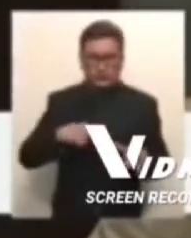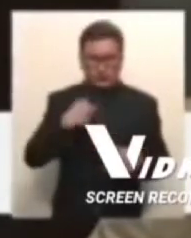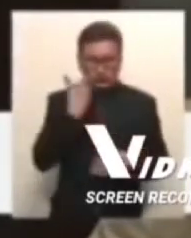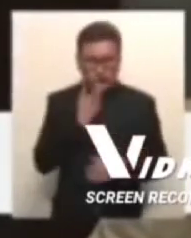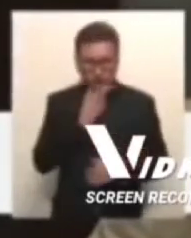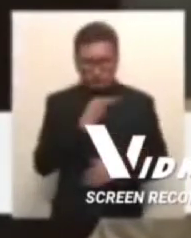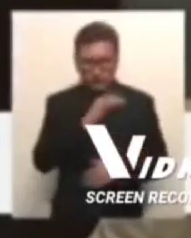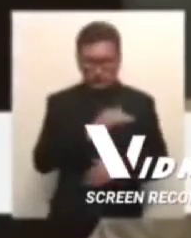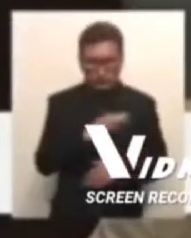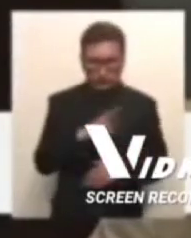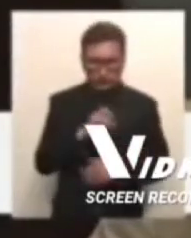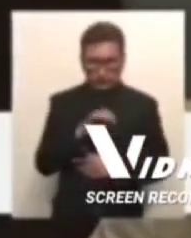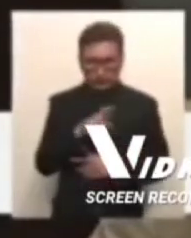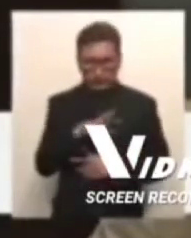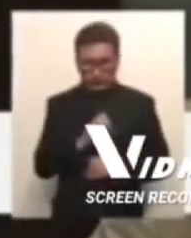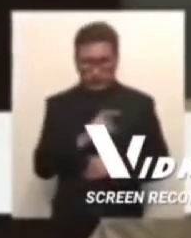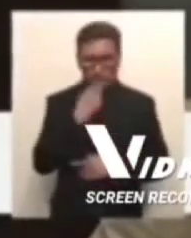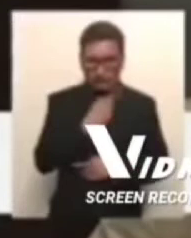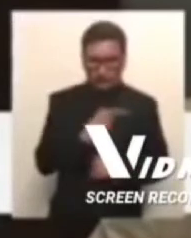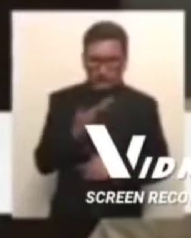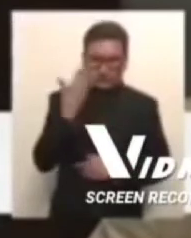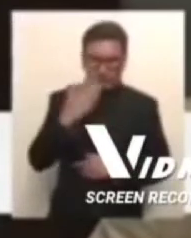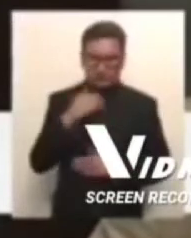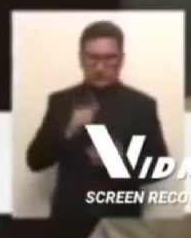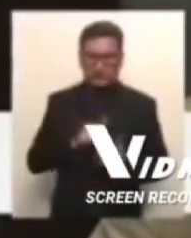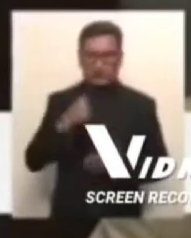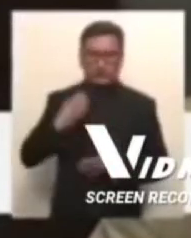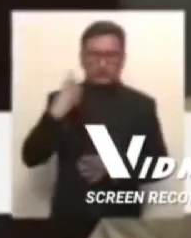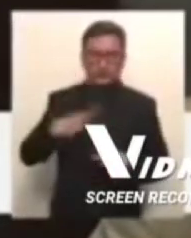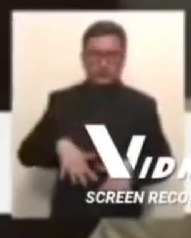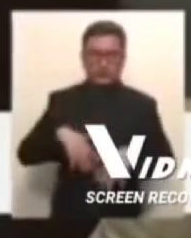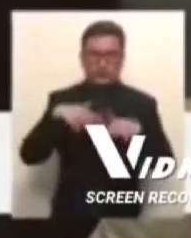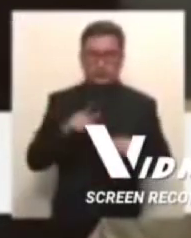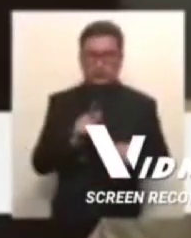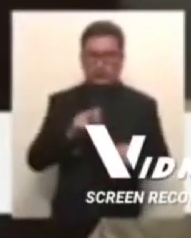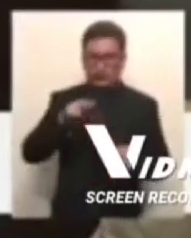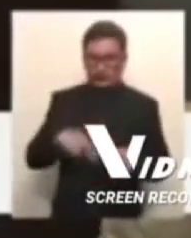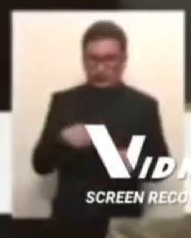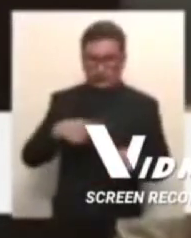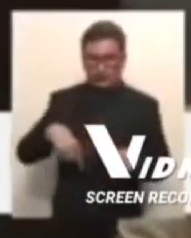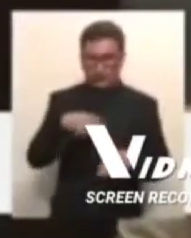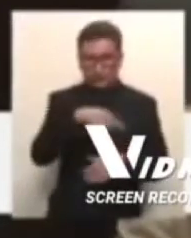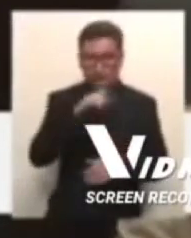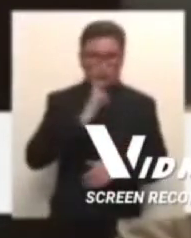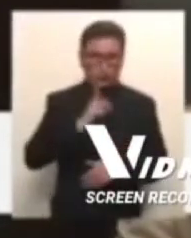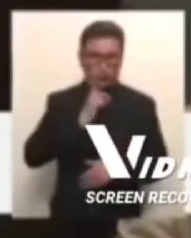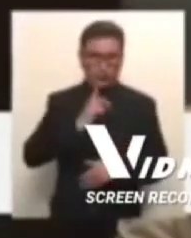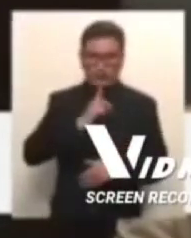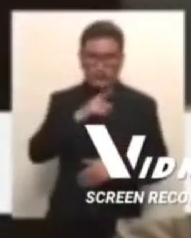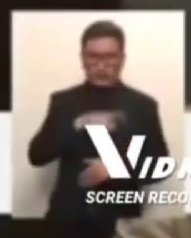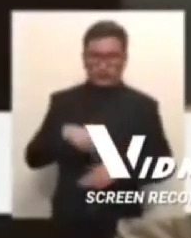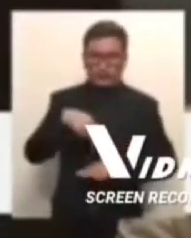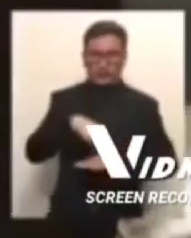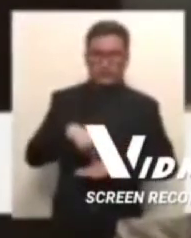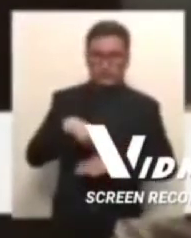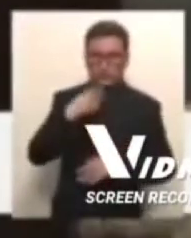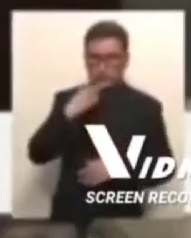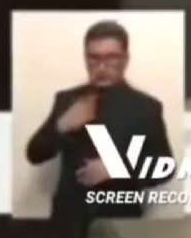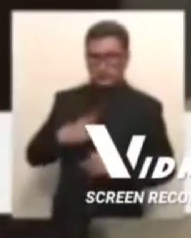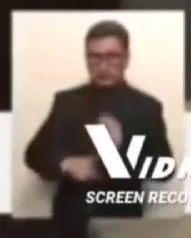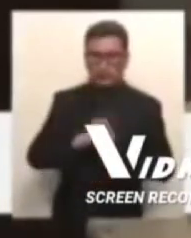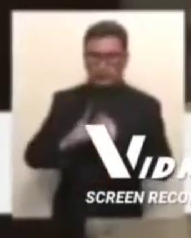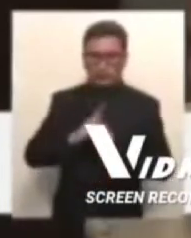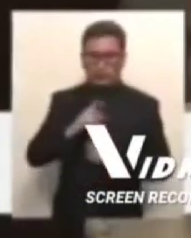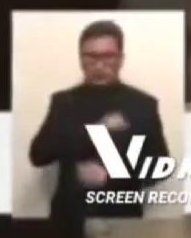acta que en la sesión anterior una diputada de Acción Nacional me manifestó desde su curul problemas